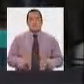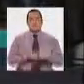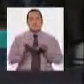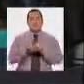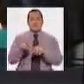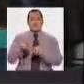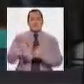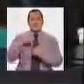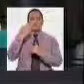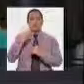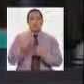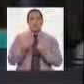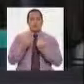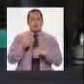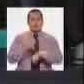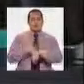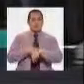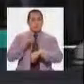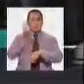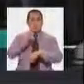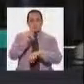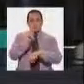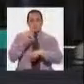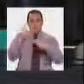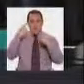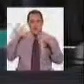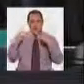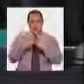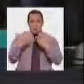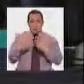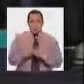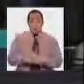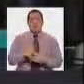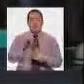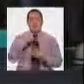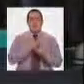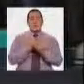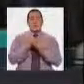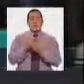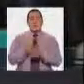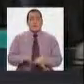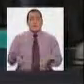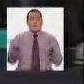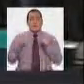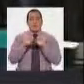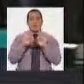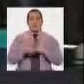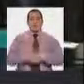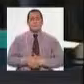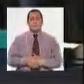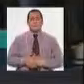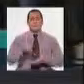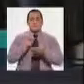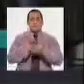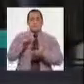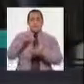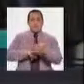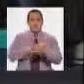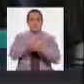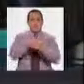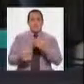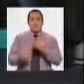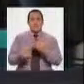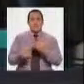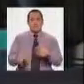Inclusive, como los tiempos no concordaban, una de las pruebas fundamentales que desbarató la